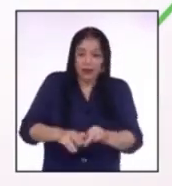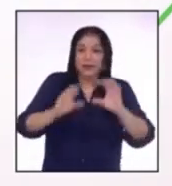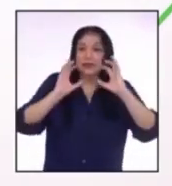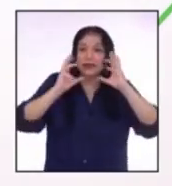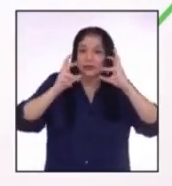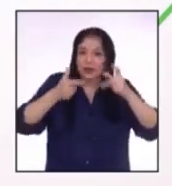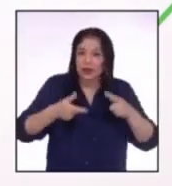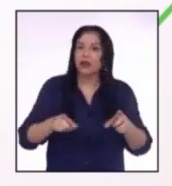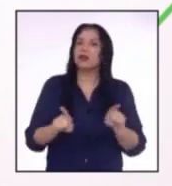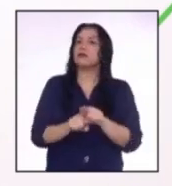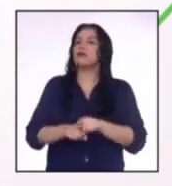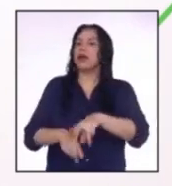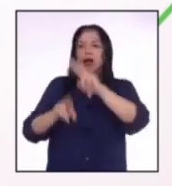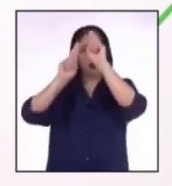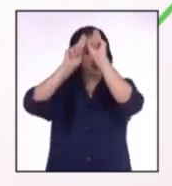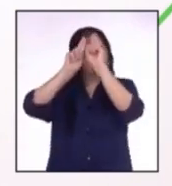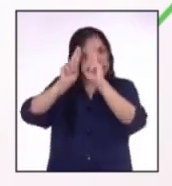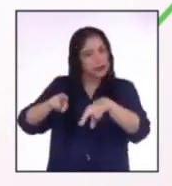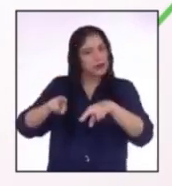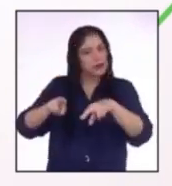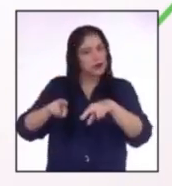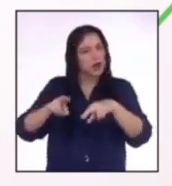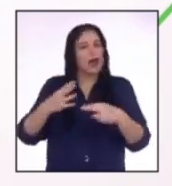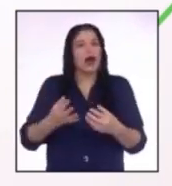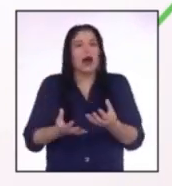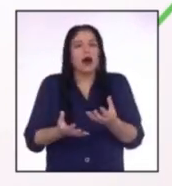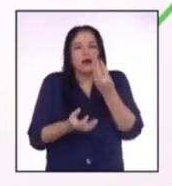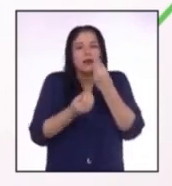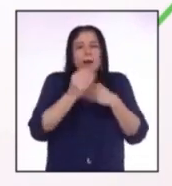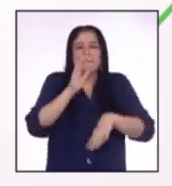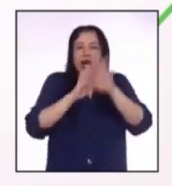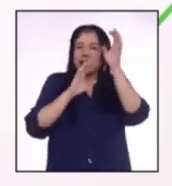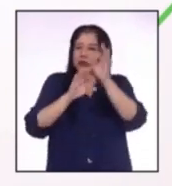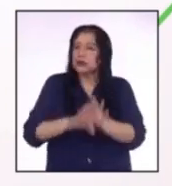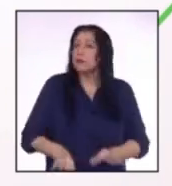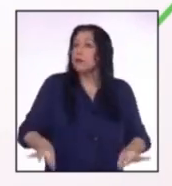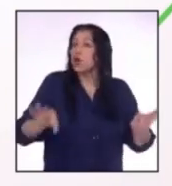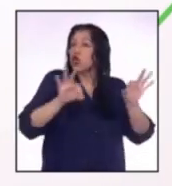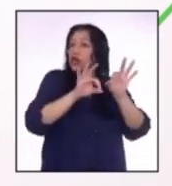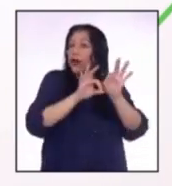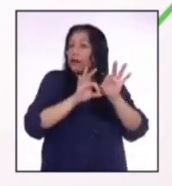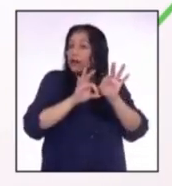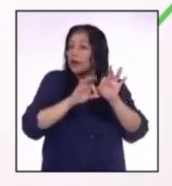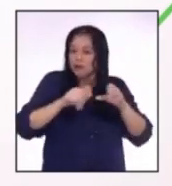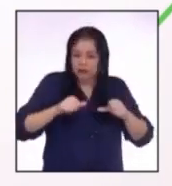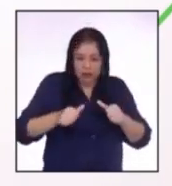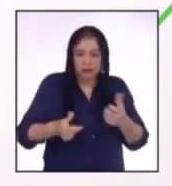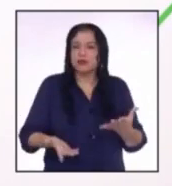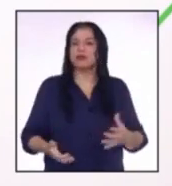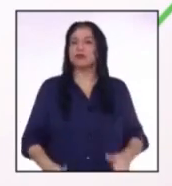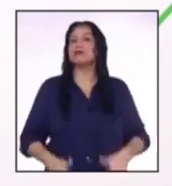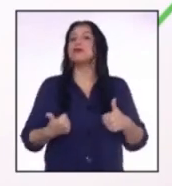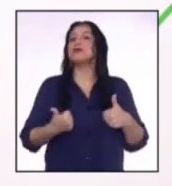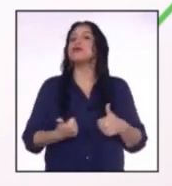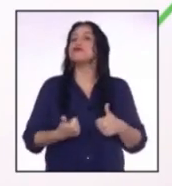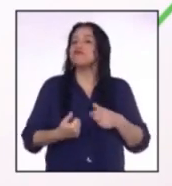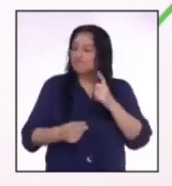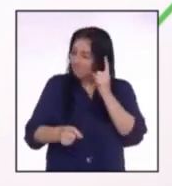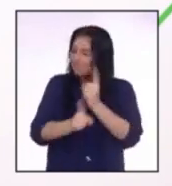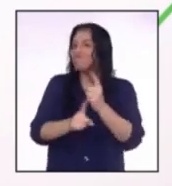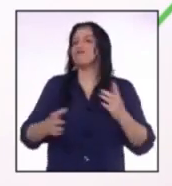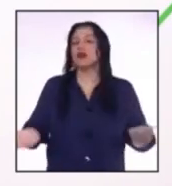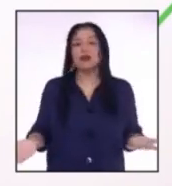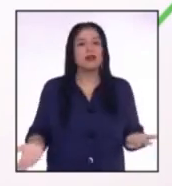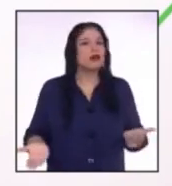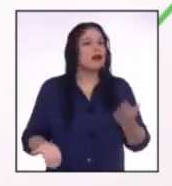está el respeto a uno de los alimentos más importantes de la naturaleza para sobrevivir así es